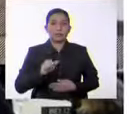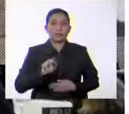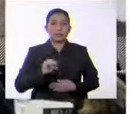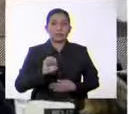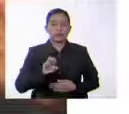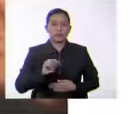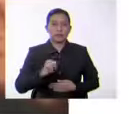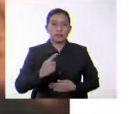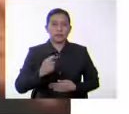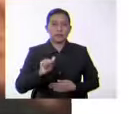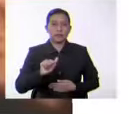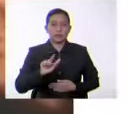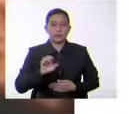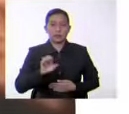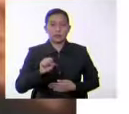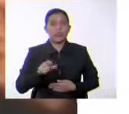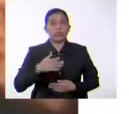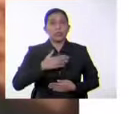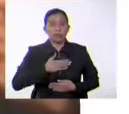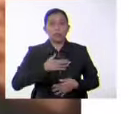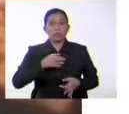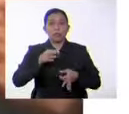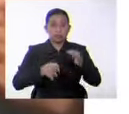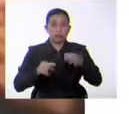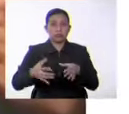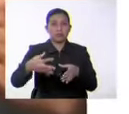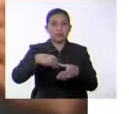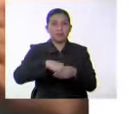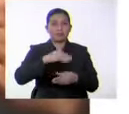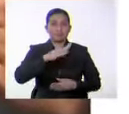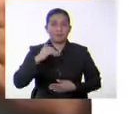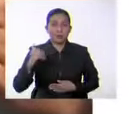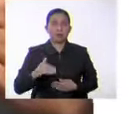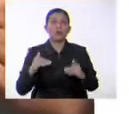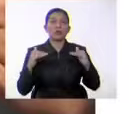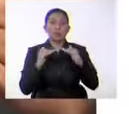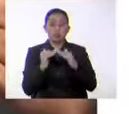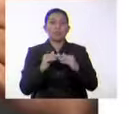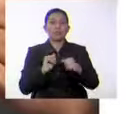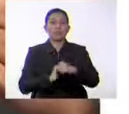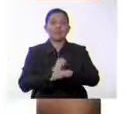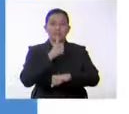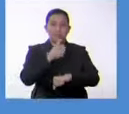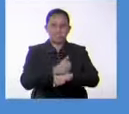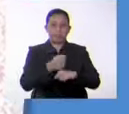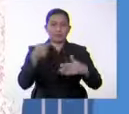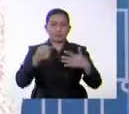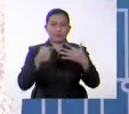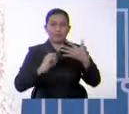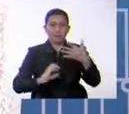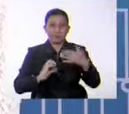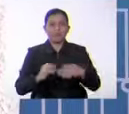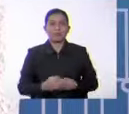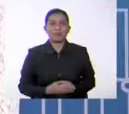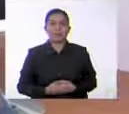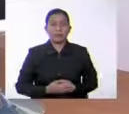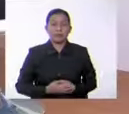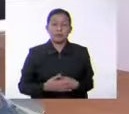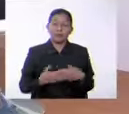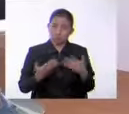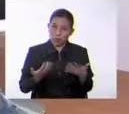gozan de respaldo legal dentro de los países y que están también establecidos en las constituciones. Entonces